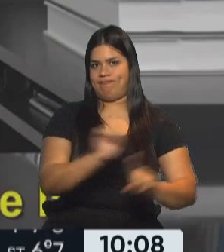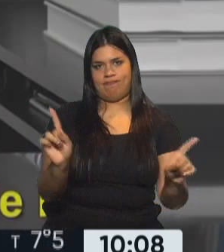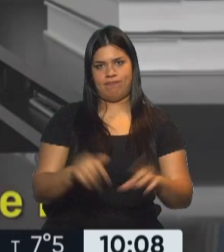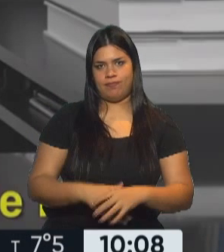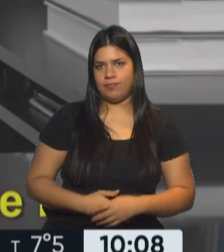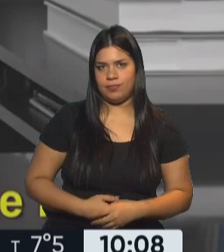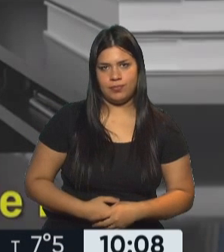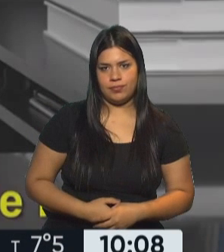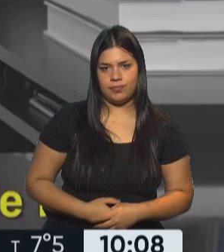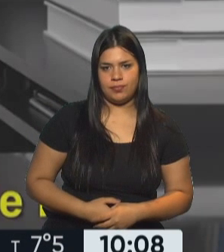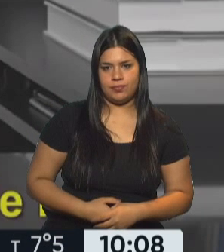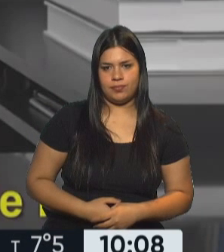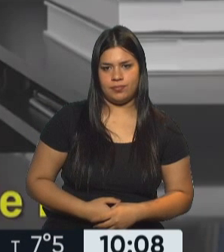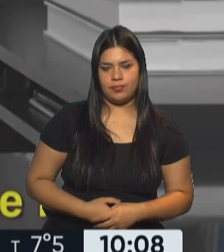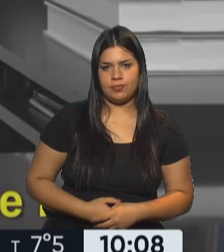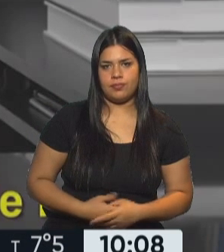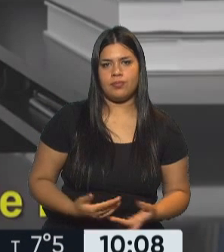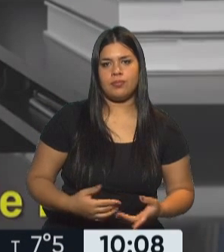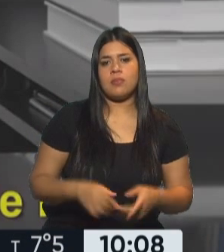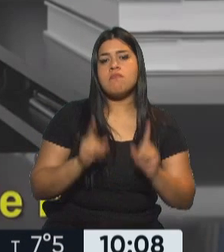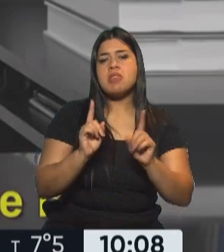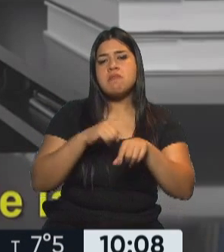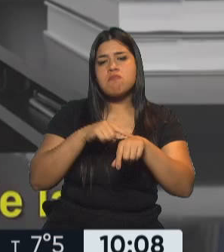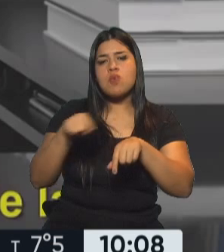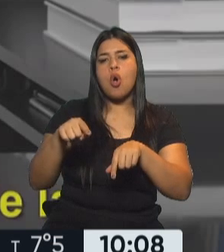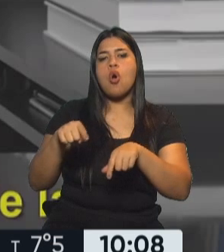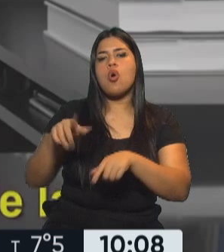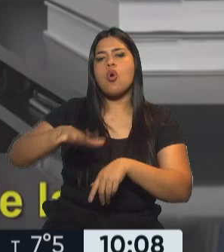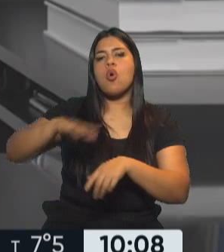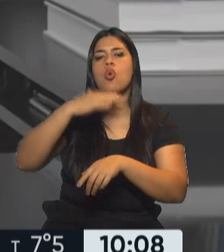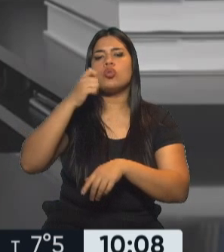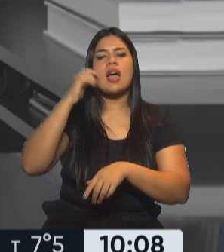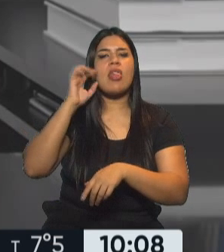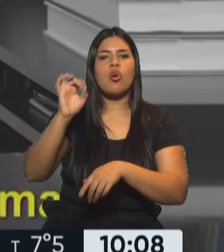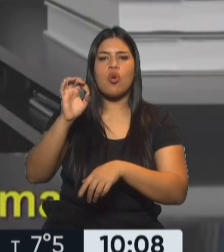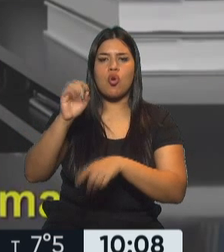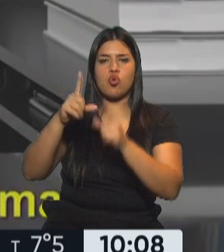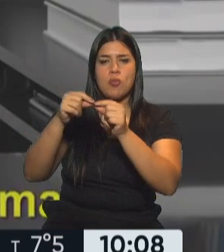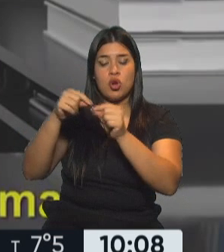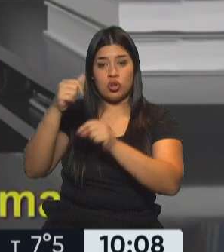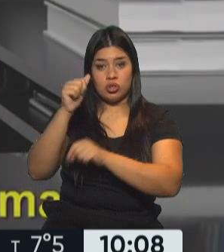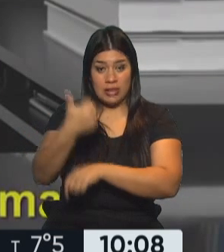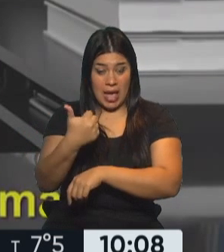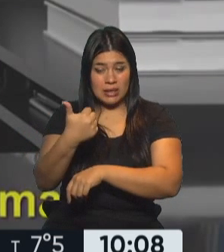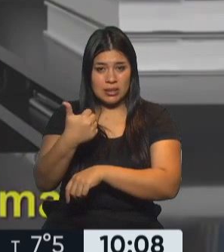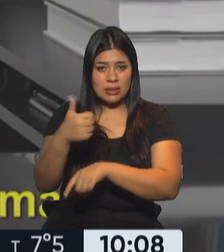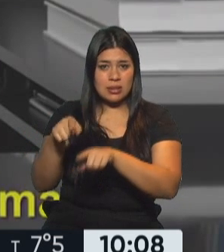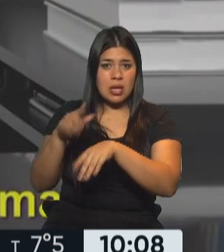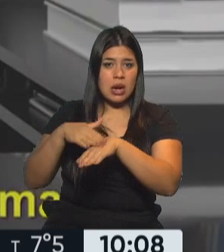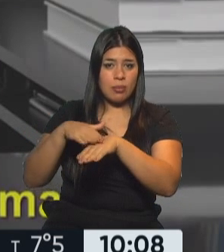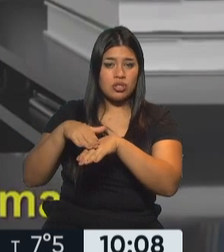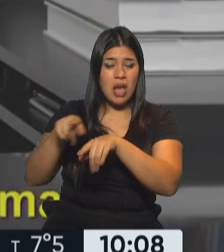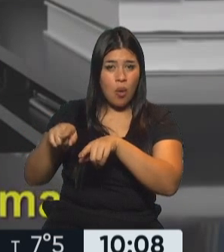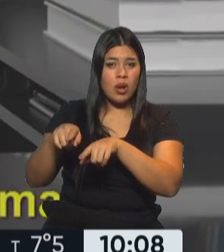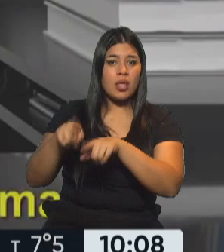En paralelo, el juzgado federal número 6 a cargo de la causa no tiene aún designado un